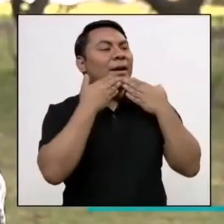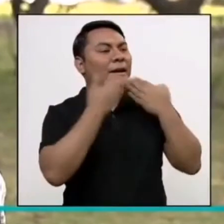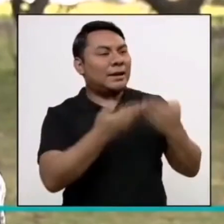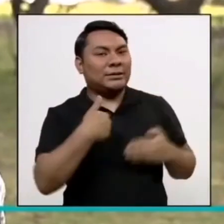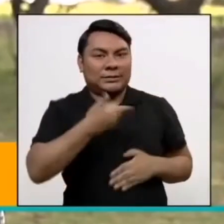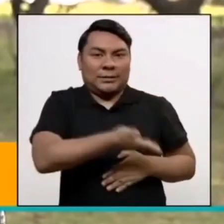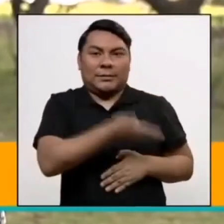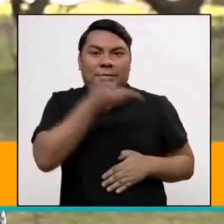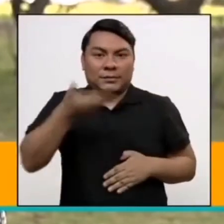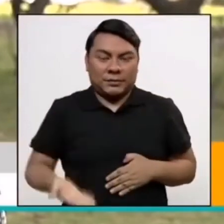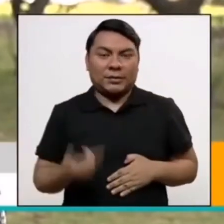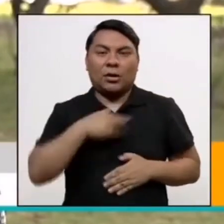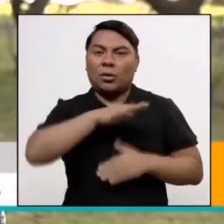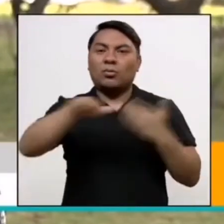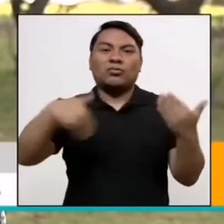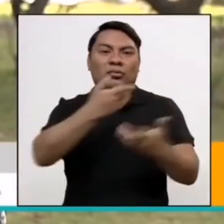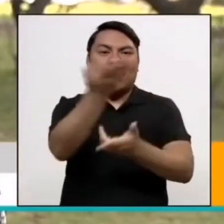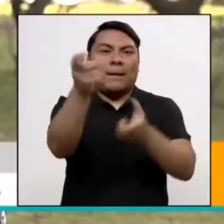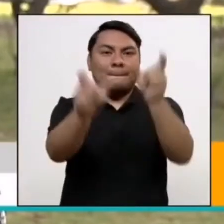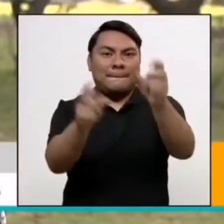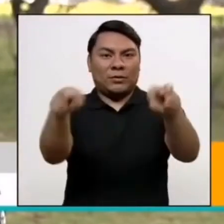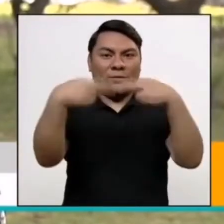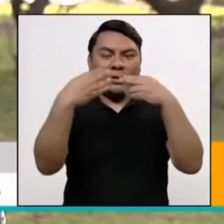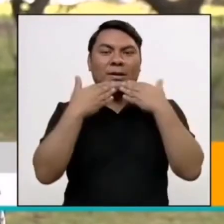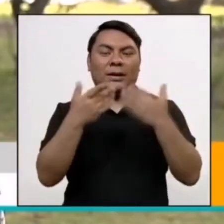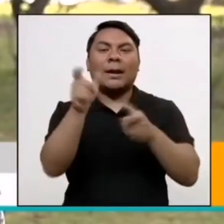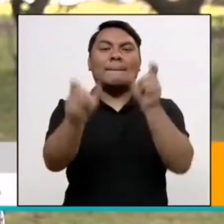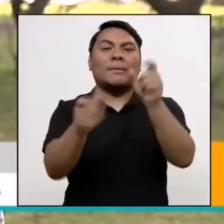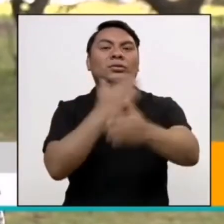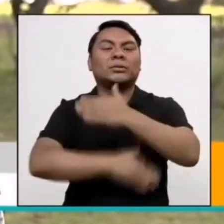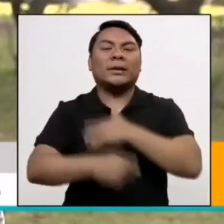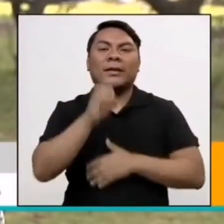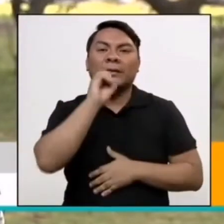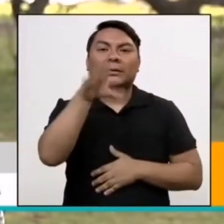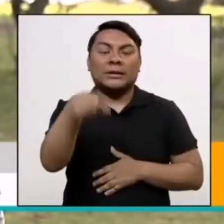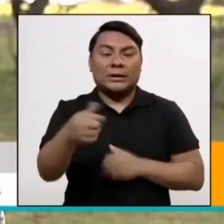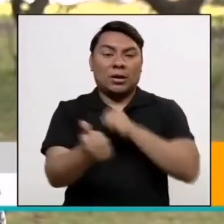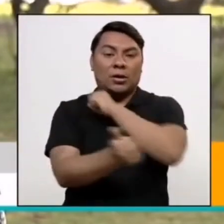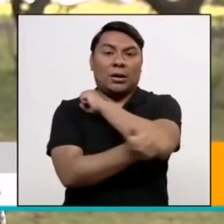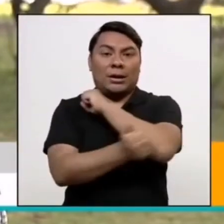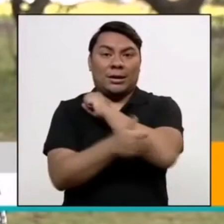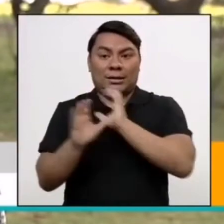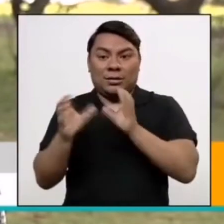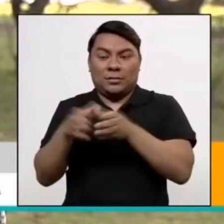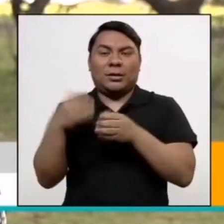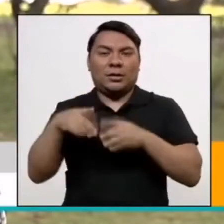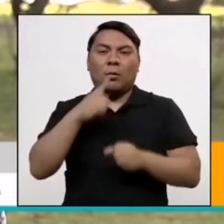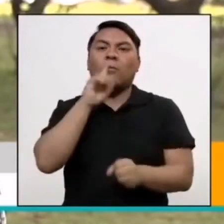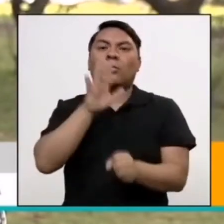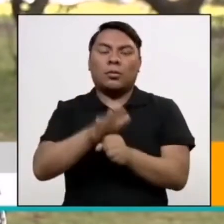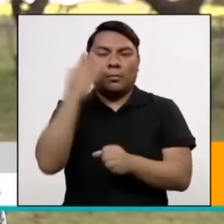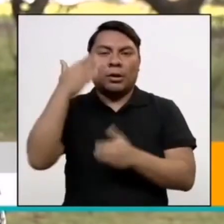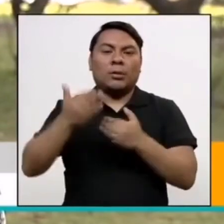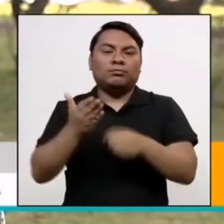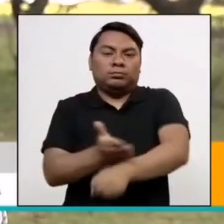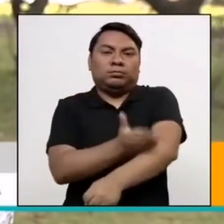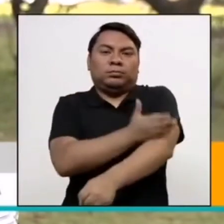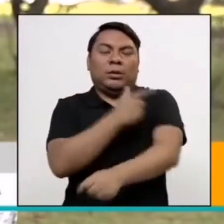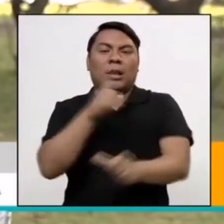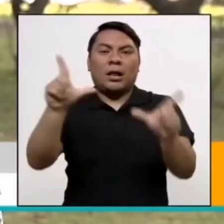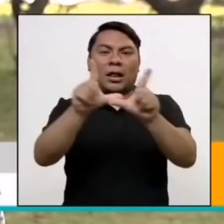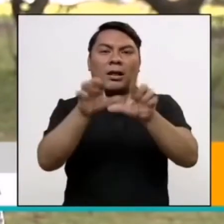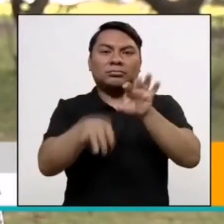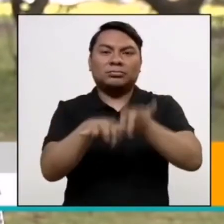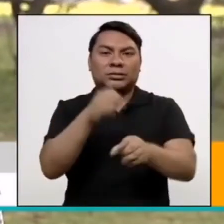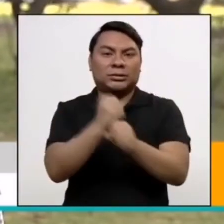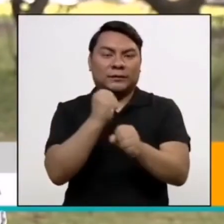por la invitación a todo tu público también y a las personas con discapacidad, decirles que la Academia está comprometida con el desarrollo del teletrabajo. Nosotros en